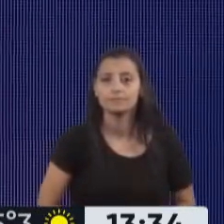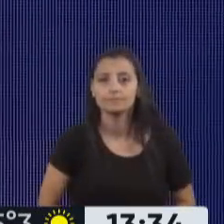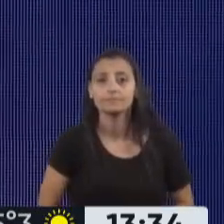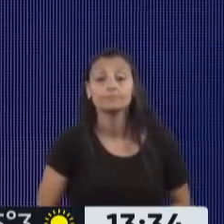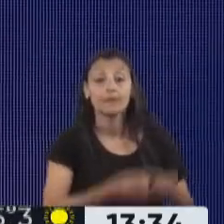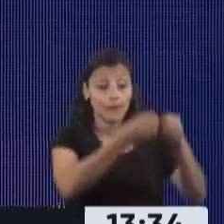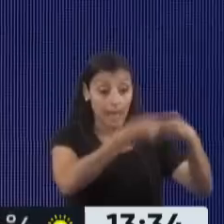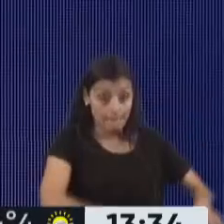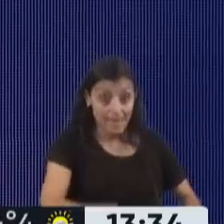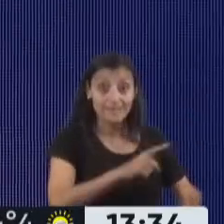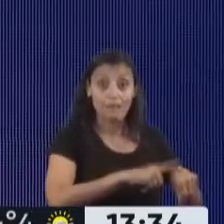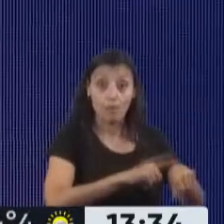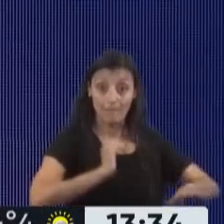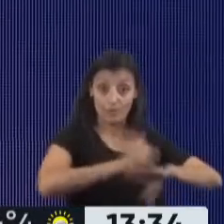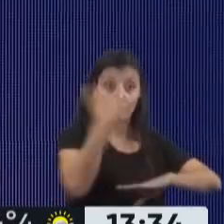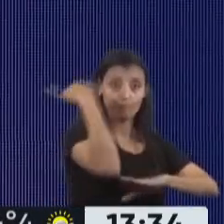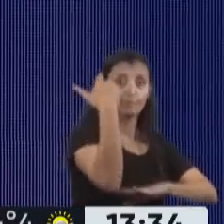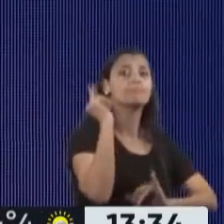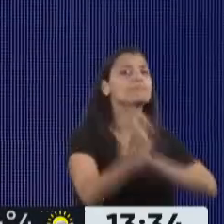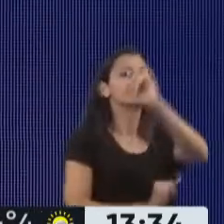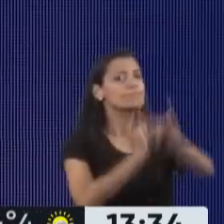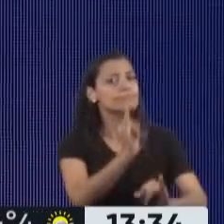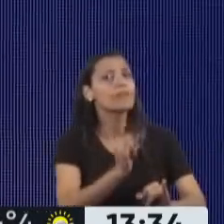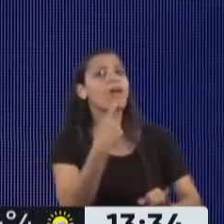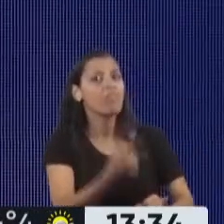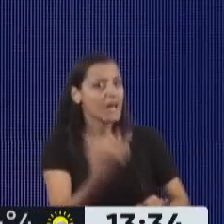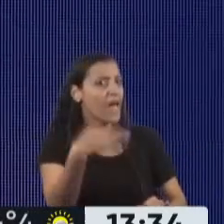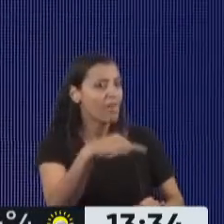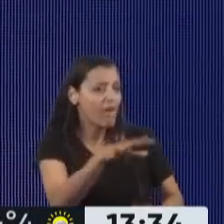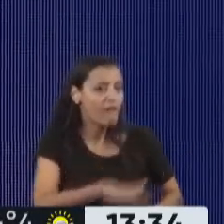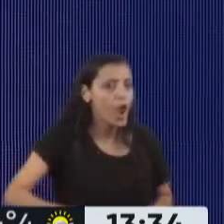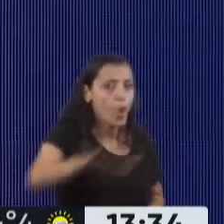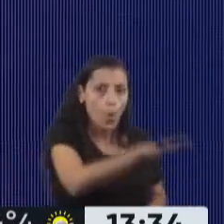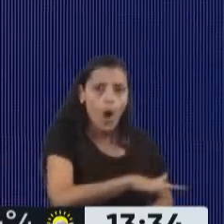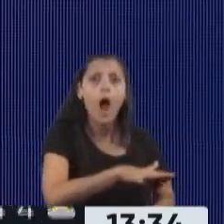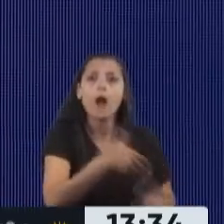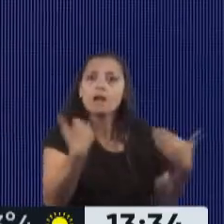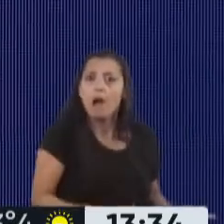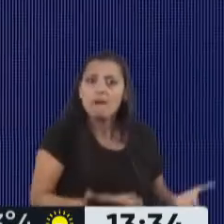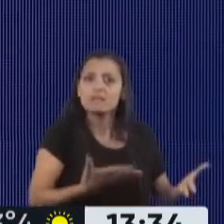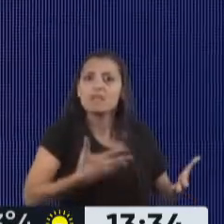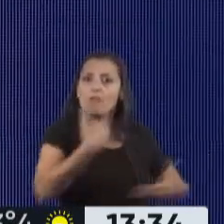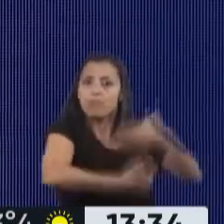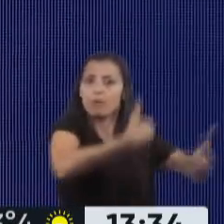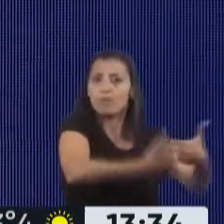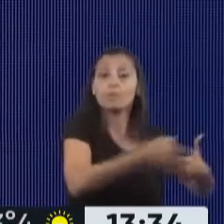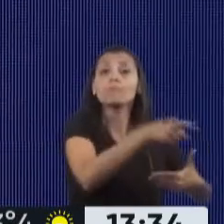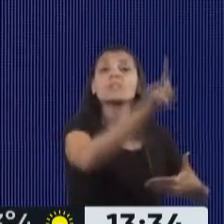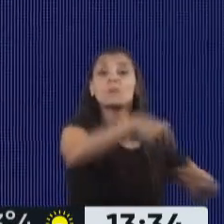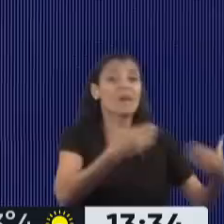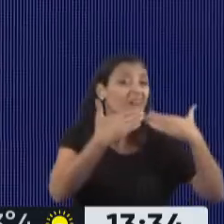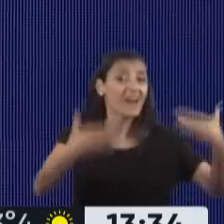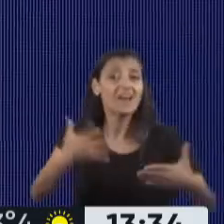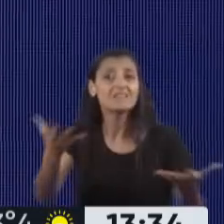Al inicio de la presentación hablé de la utilización de la capacidad instalada, cómo viene subiendo, y ahí básicamente lo que está empujando es